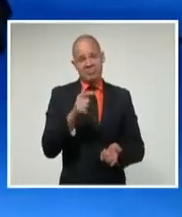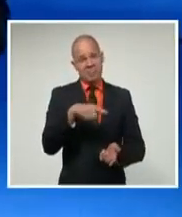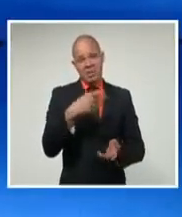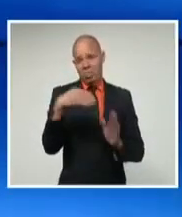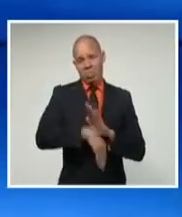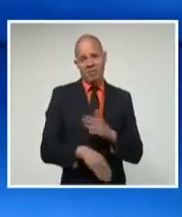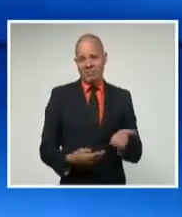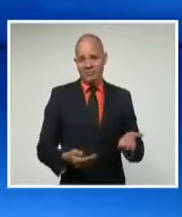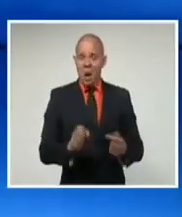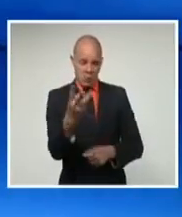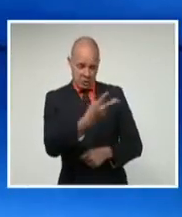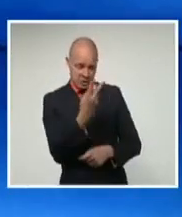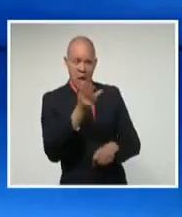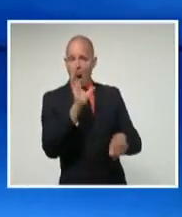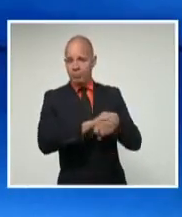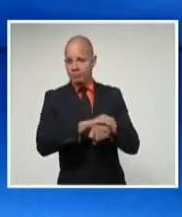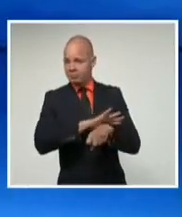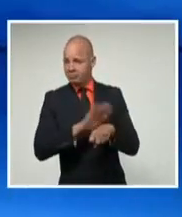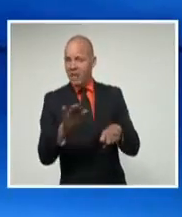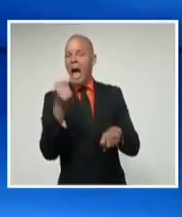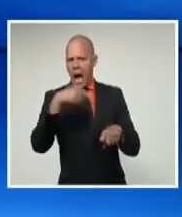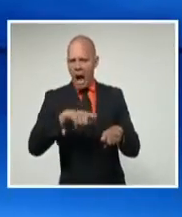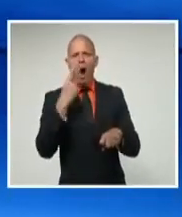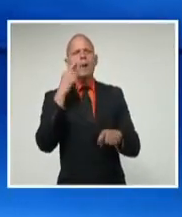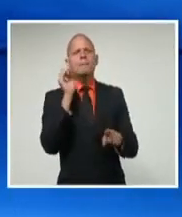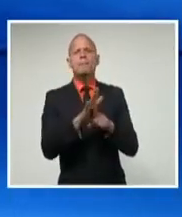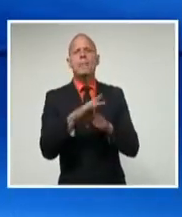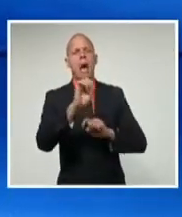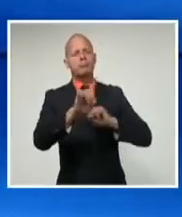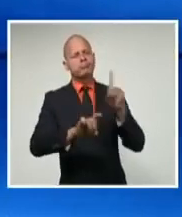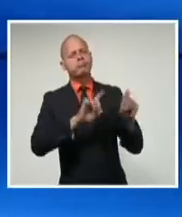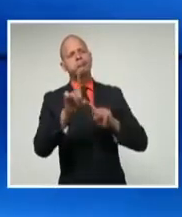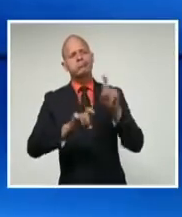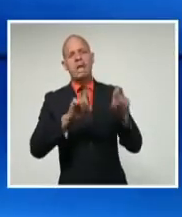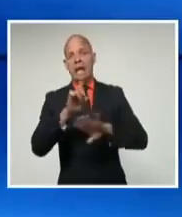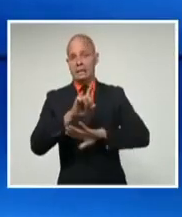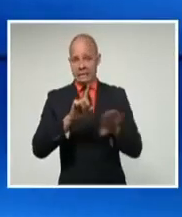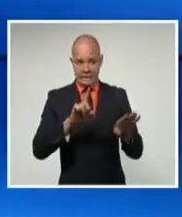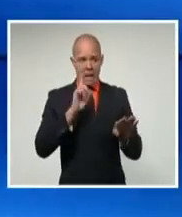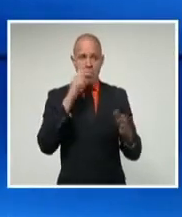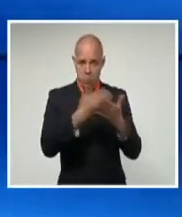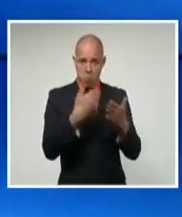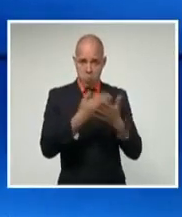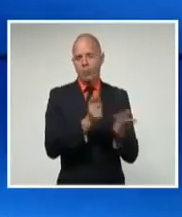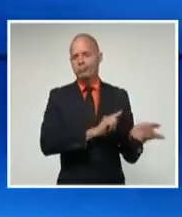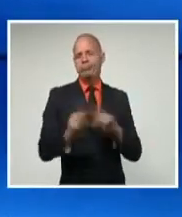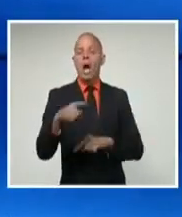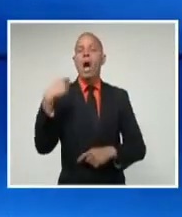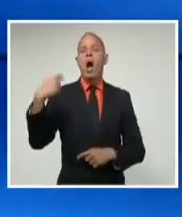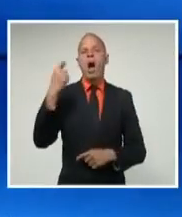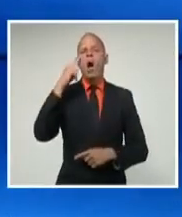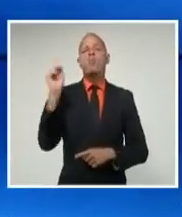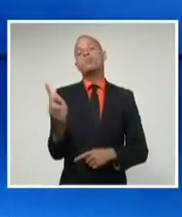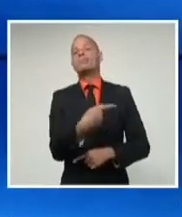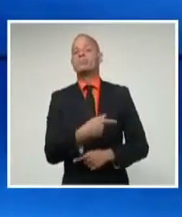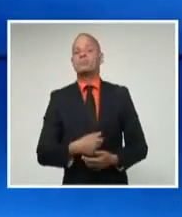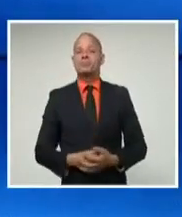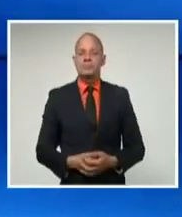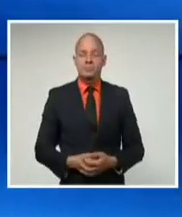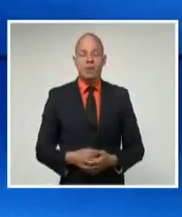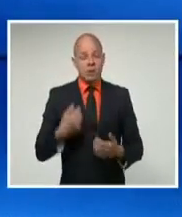detenidos. Para una vez concluidas las investigaciones pertinentes, ser puestos a disposición de los tribunales. Yo creo que se debe proceder con el